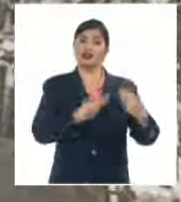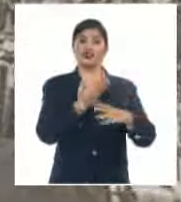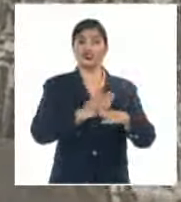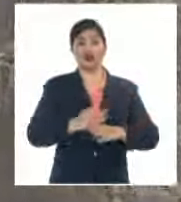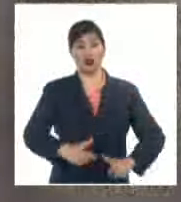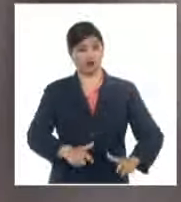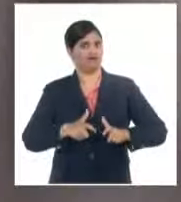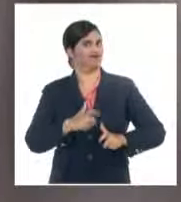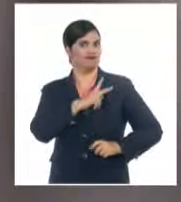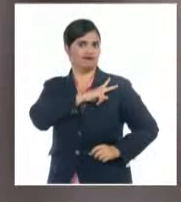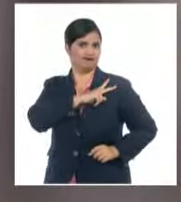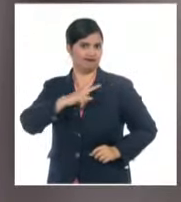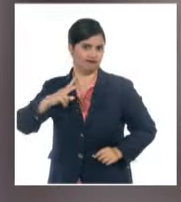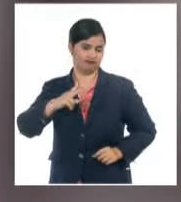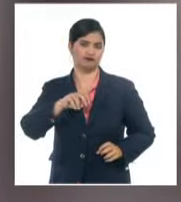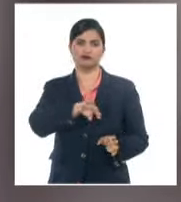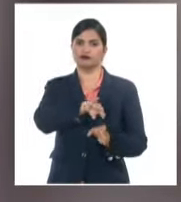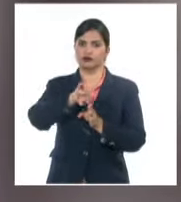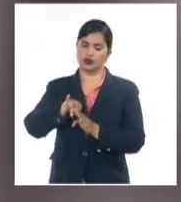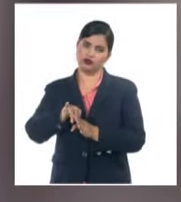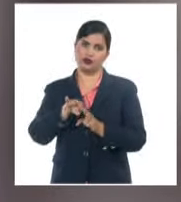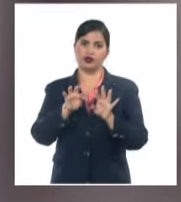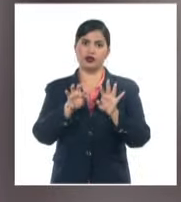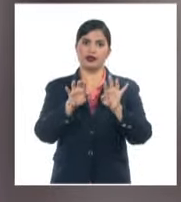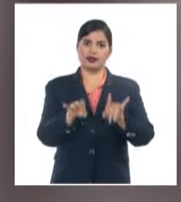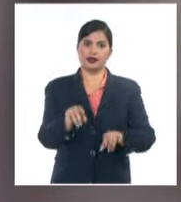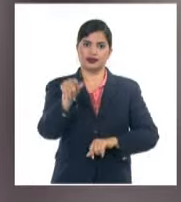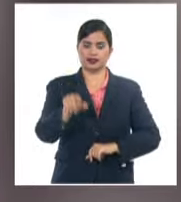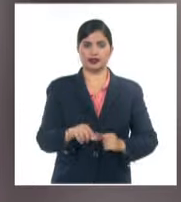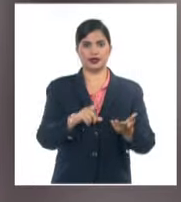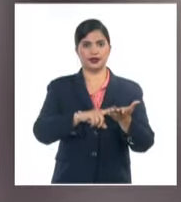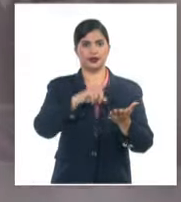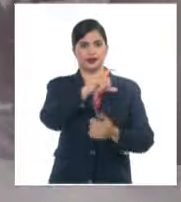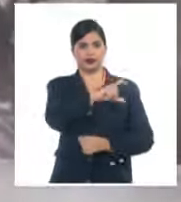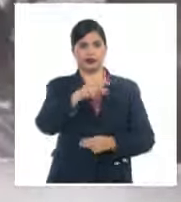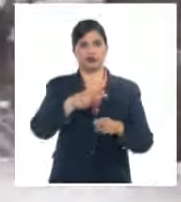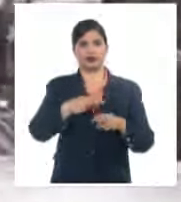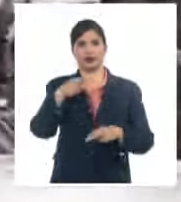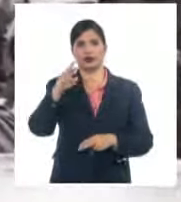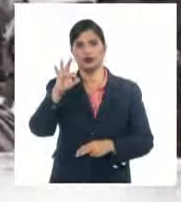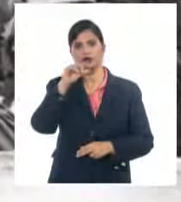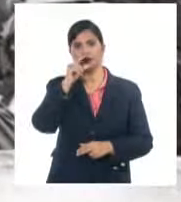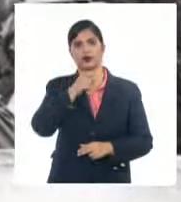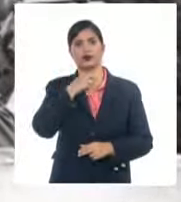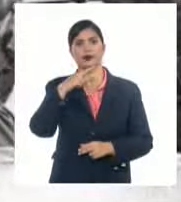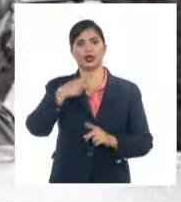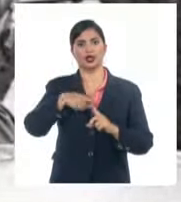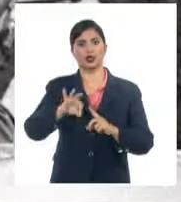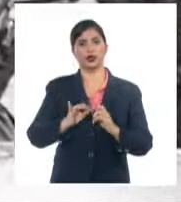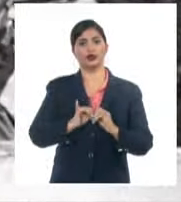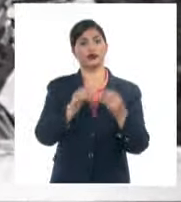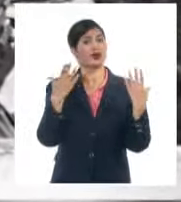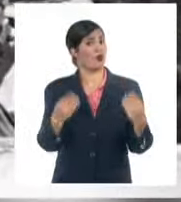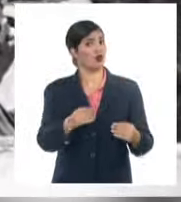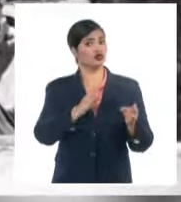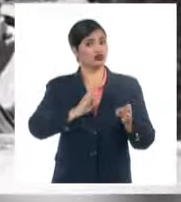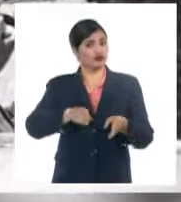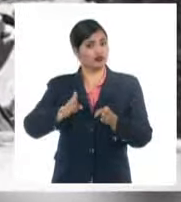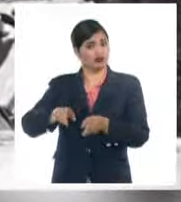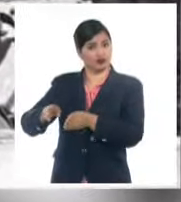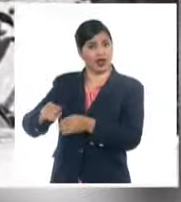Partido, Roberto Morales Ojeda, afirmó en esta plataforma digital que se perdieron valiosas vidas y con sangre se reafirmó la fe